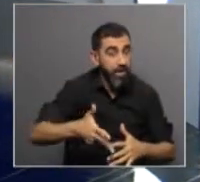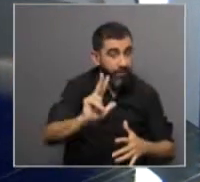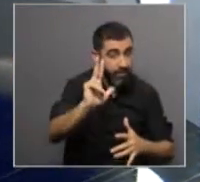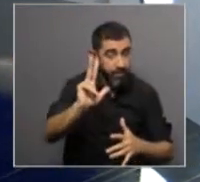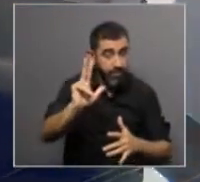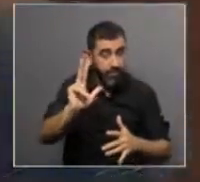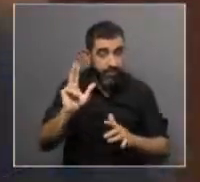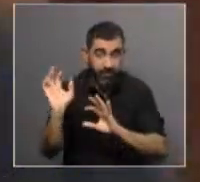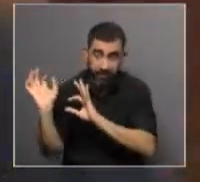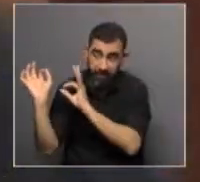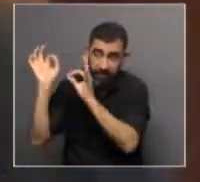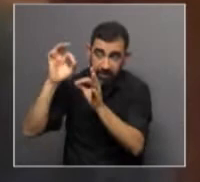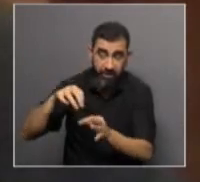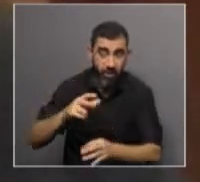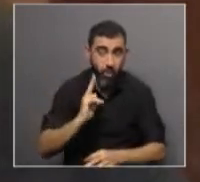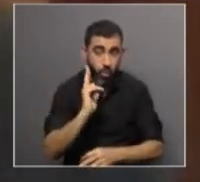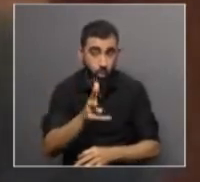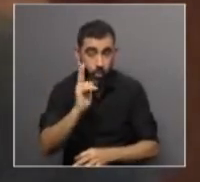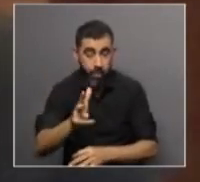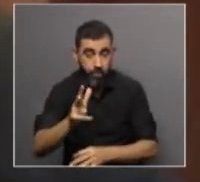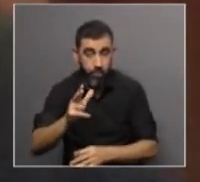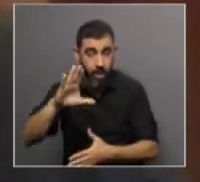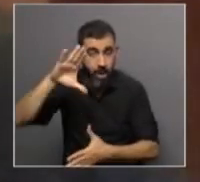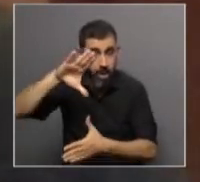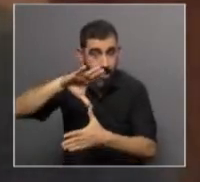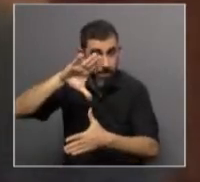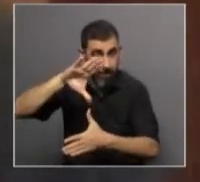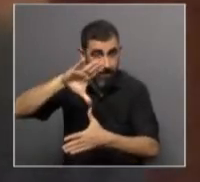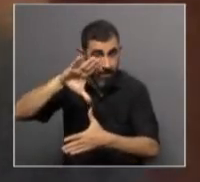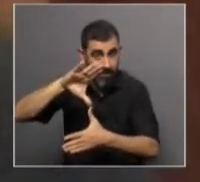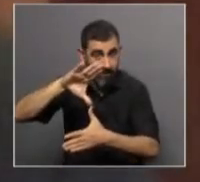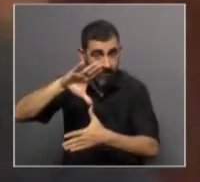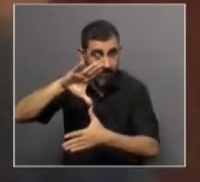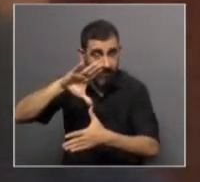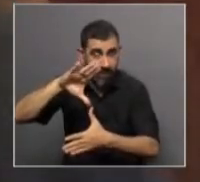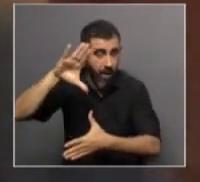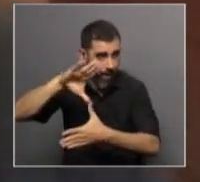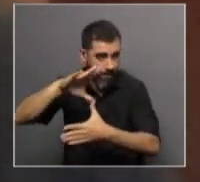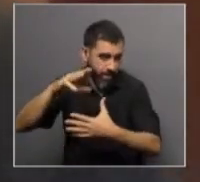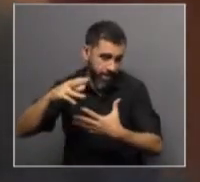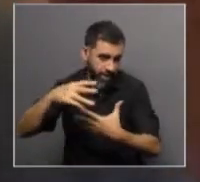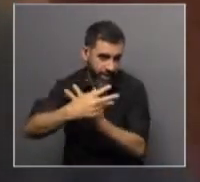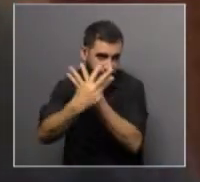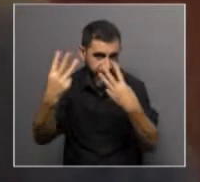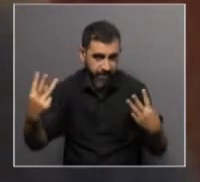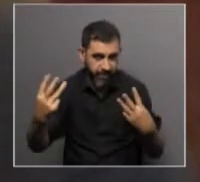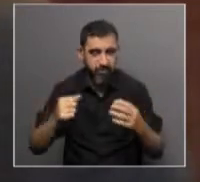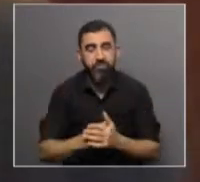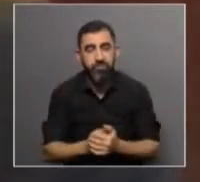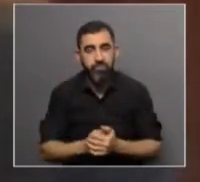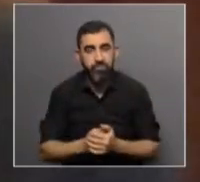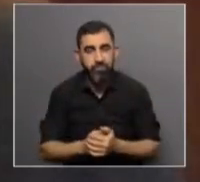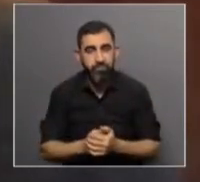entrada de los humanos a América, a las Américas, de ninguna